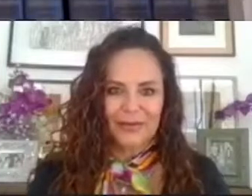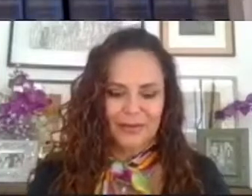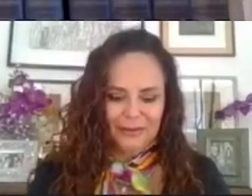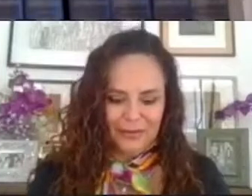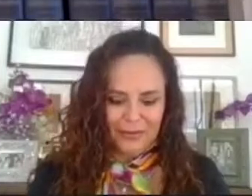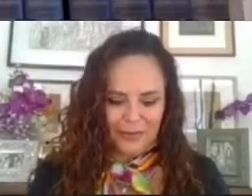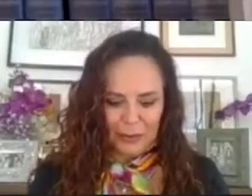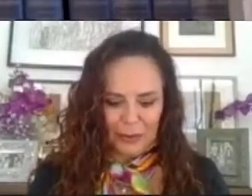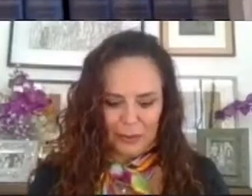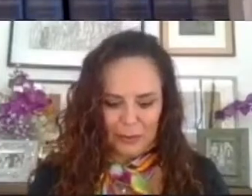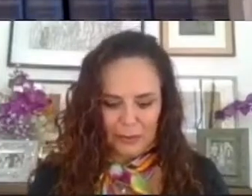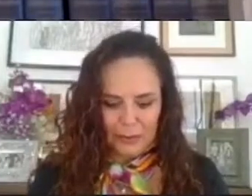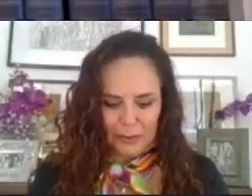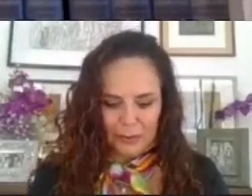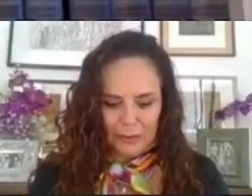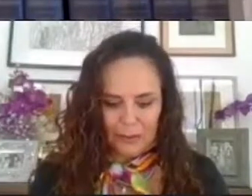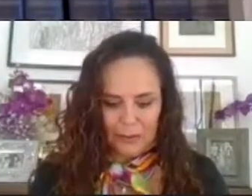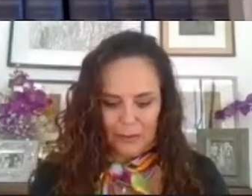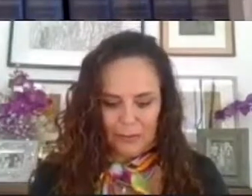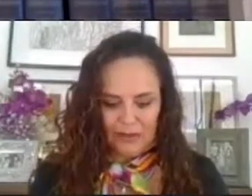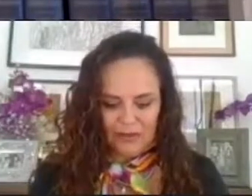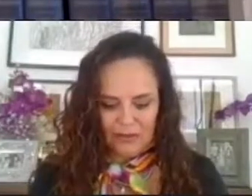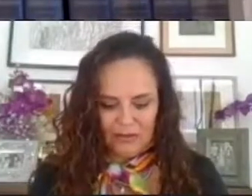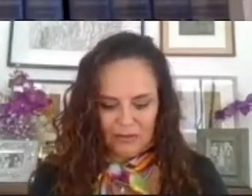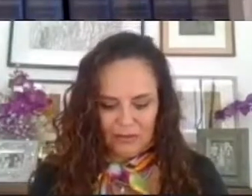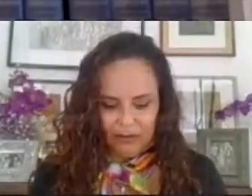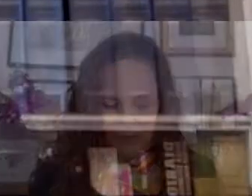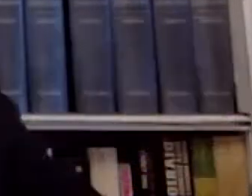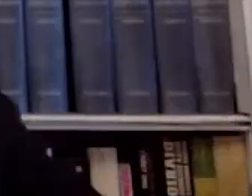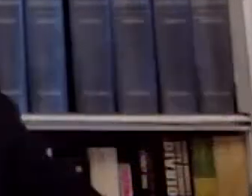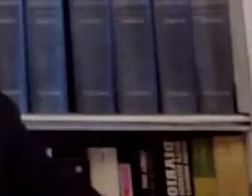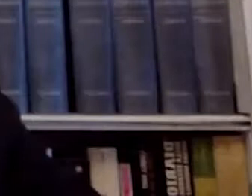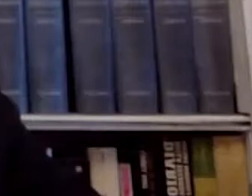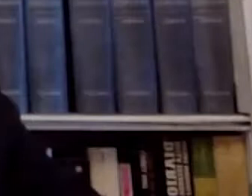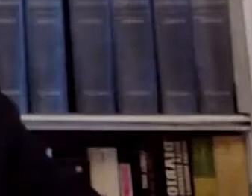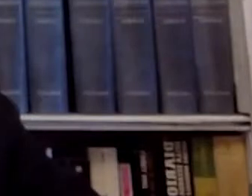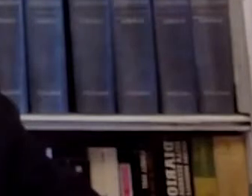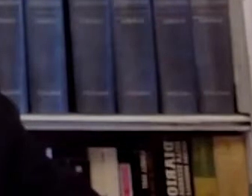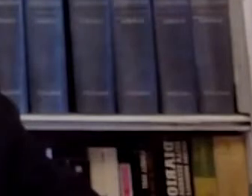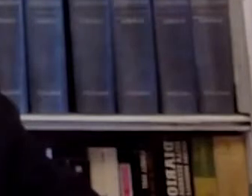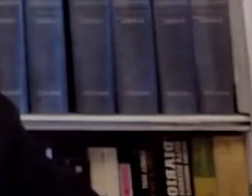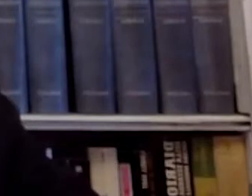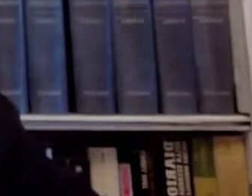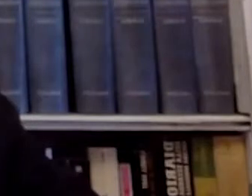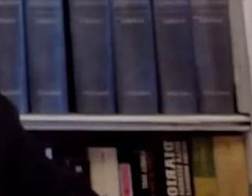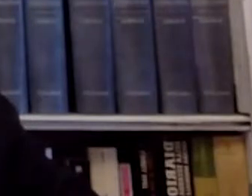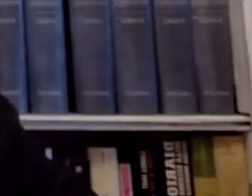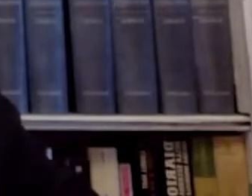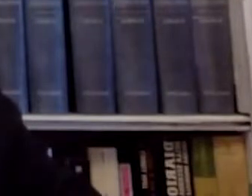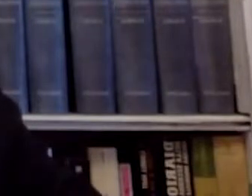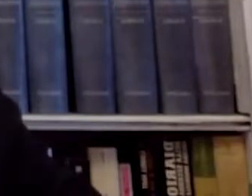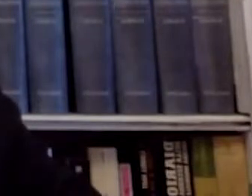Javier Delgado Campos e dell'amico Carlos Viesca, presidente della International Society for the History of